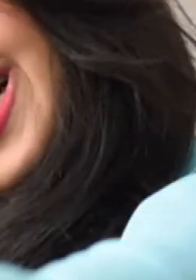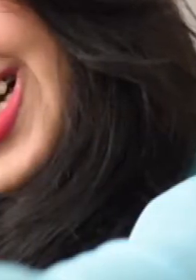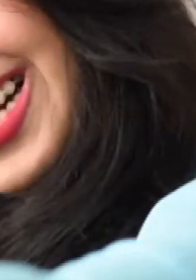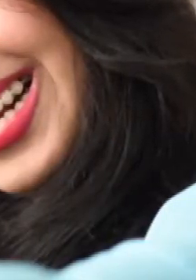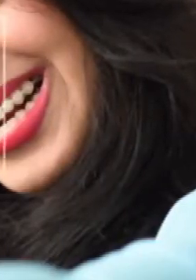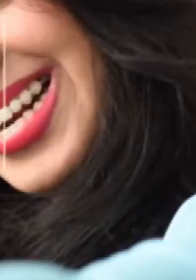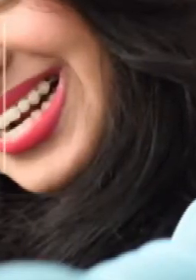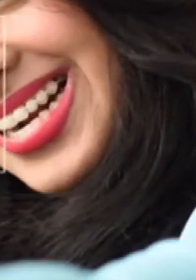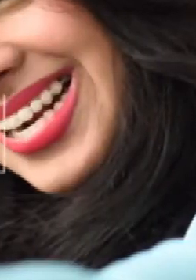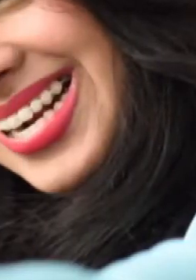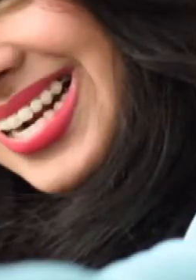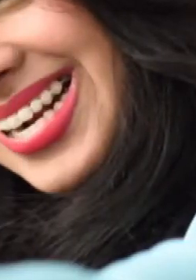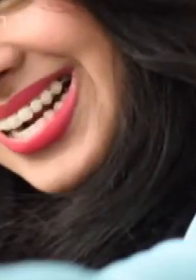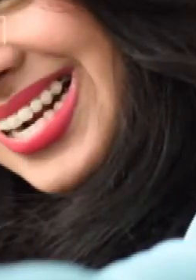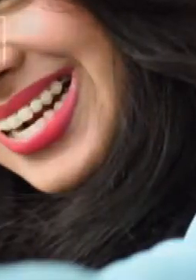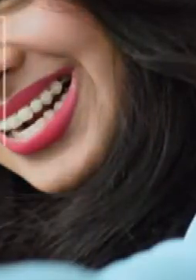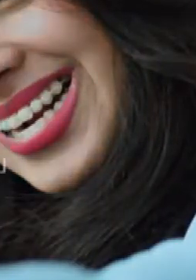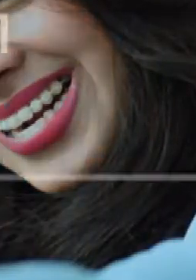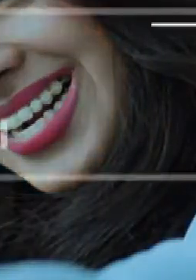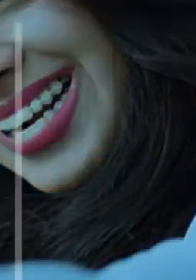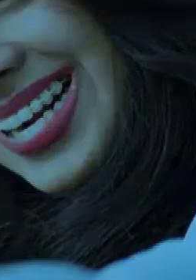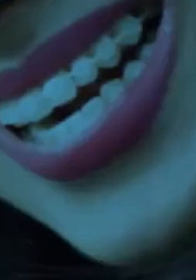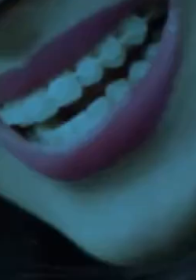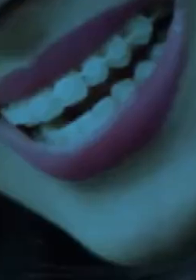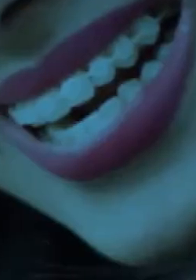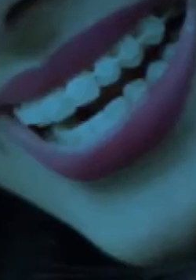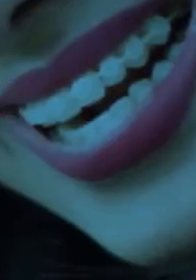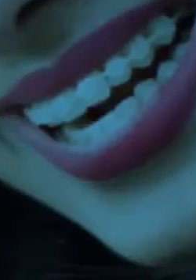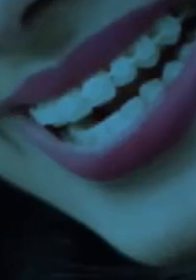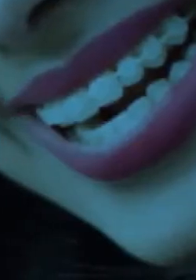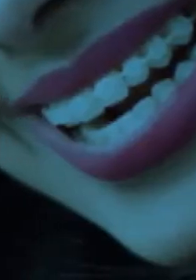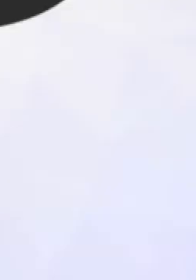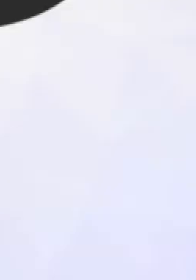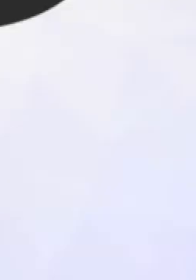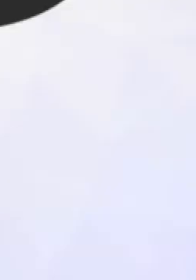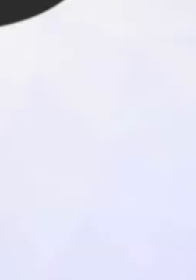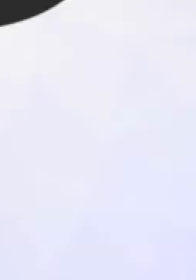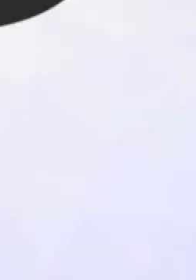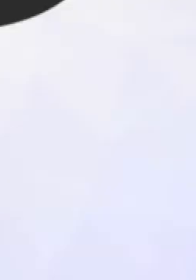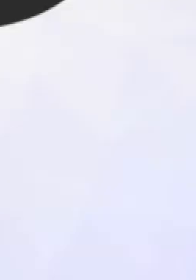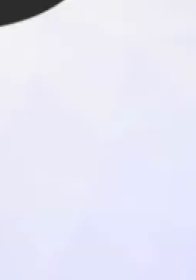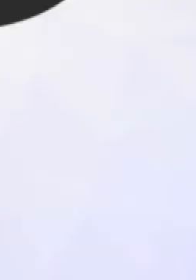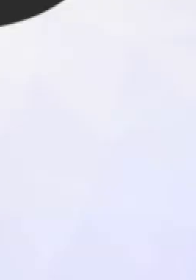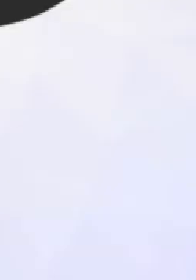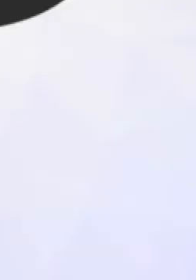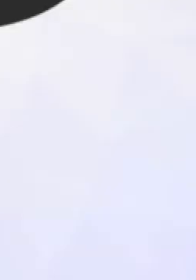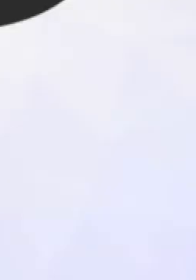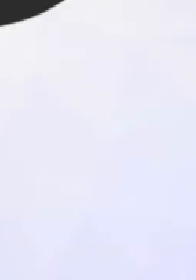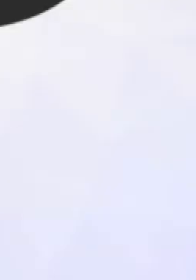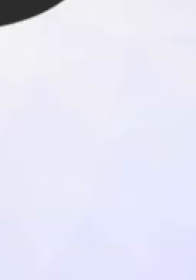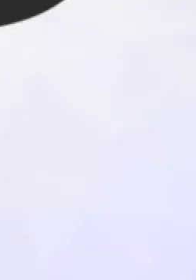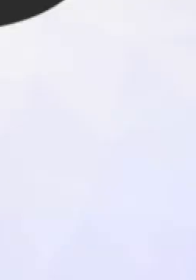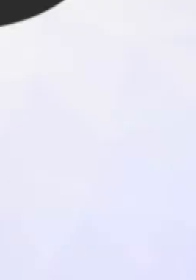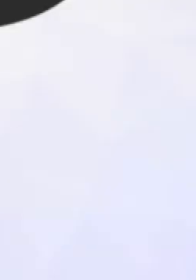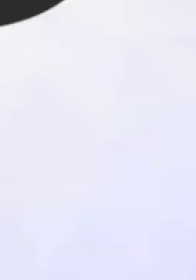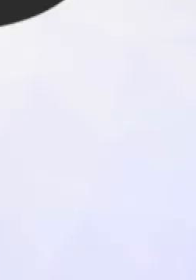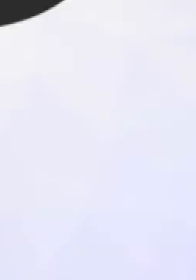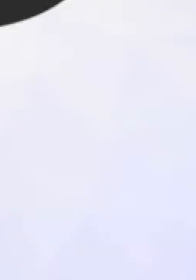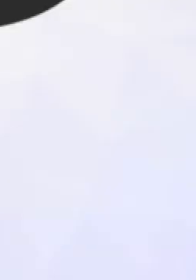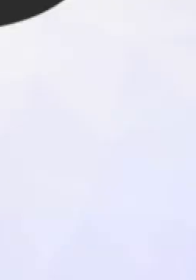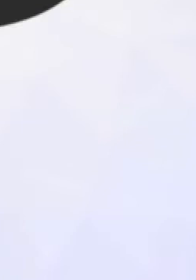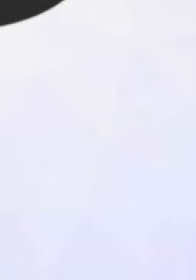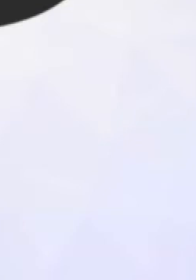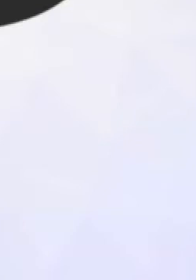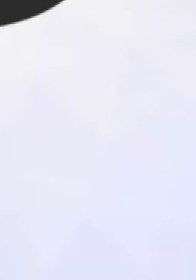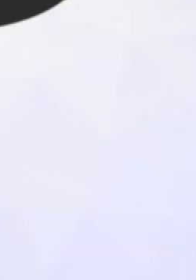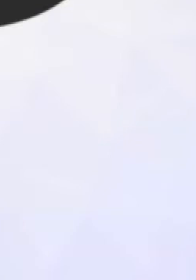miedo. Chrome, odontología especializada. Visita chrome.com.com. Si usted está pensando en organizar un evento,